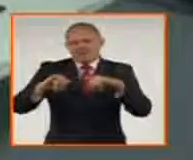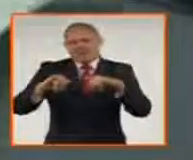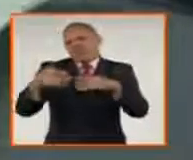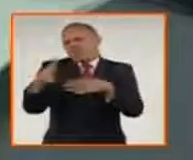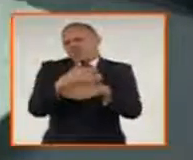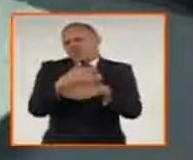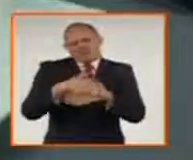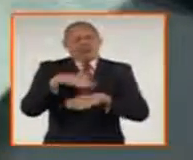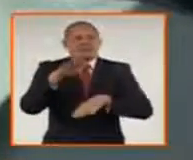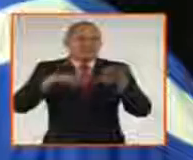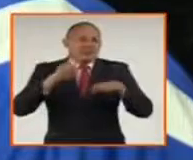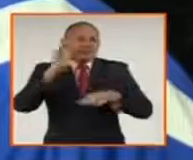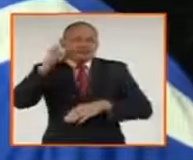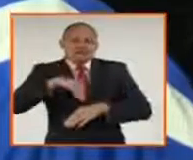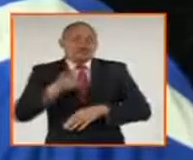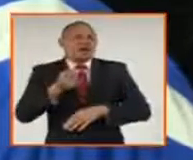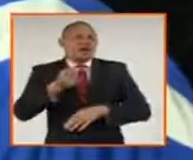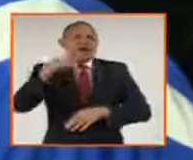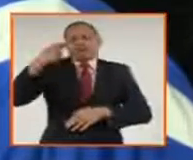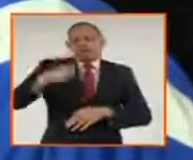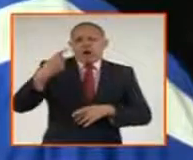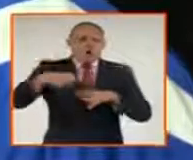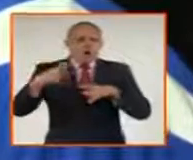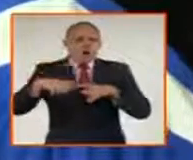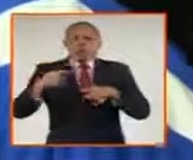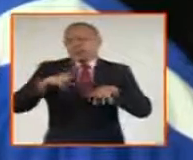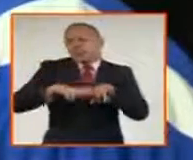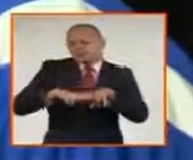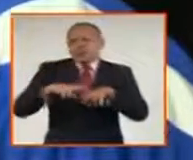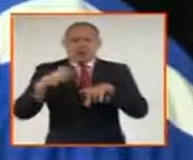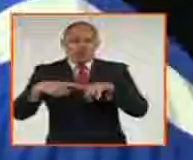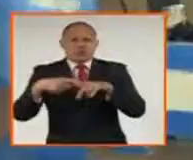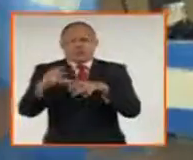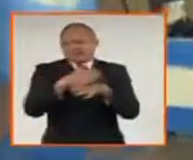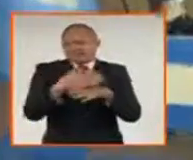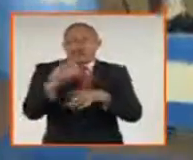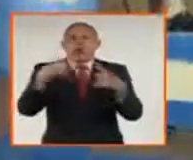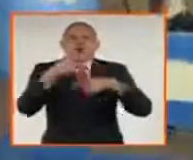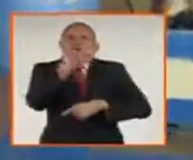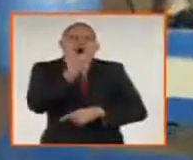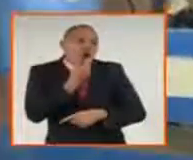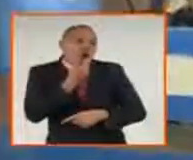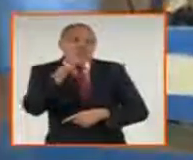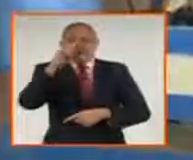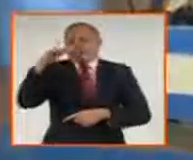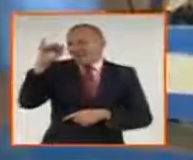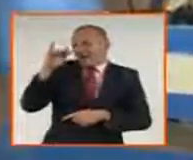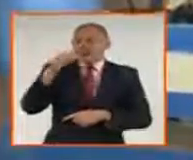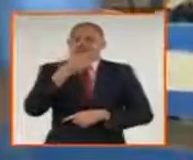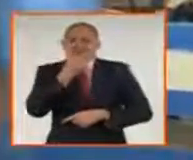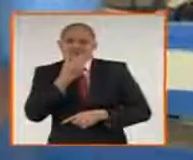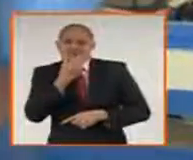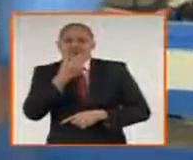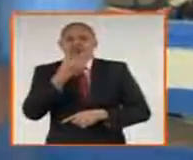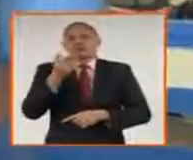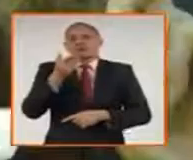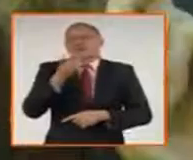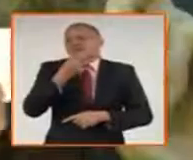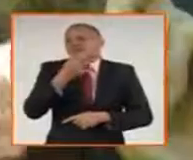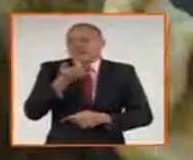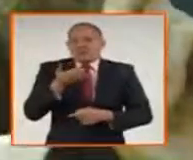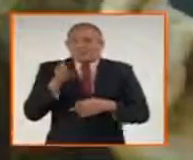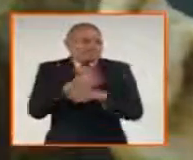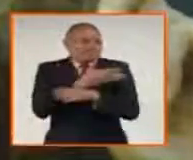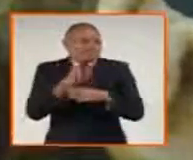orientación sexual, sino también diferentes por su edad, el ejercicio de la capacidad y la pluralidad.